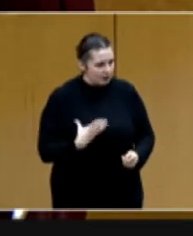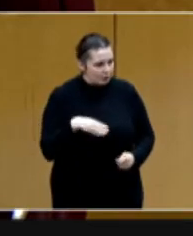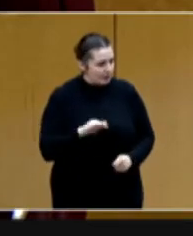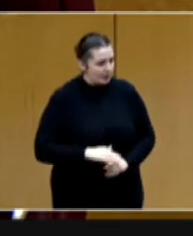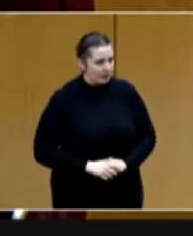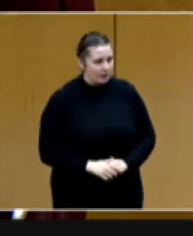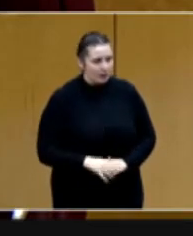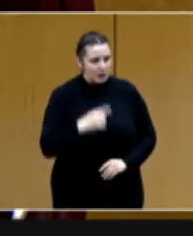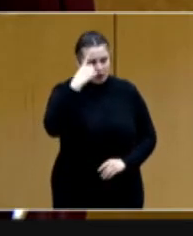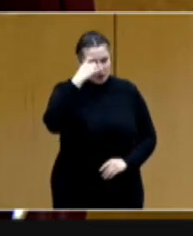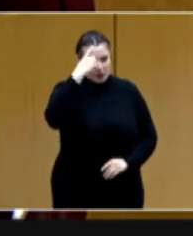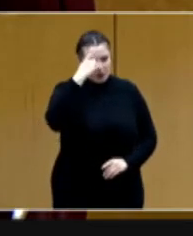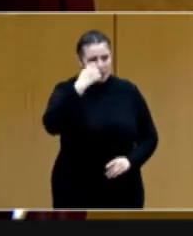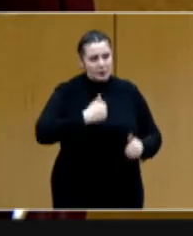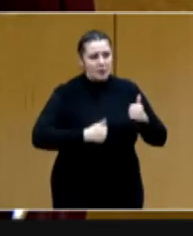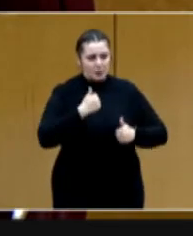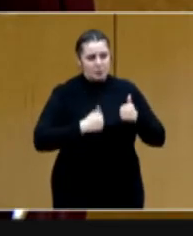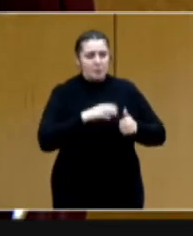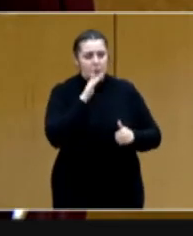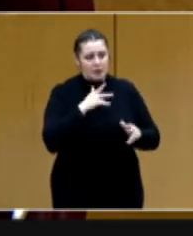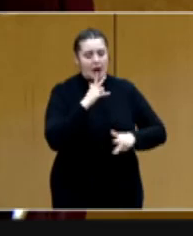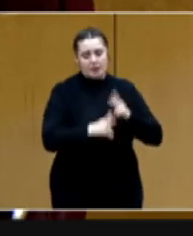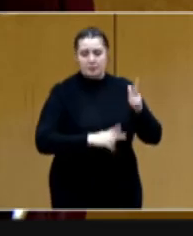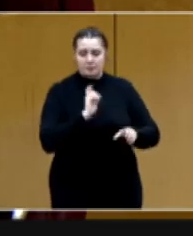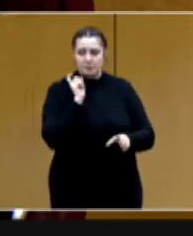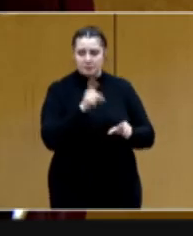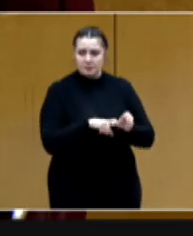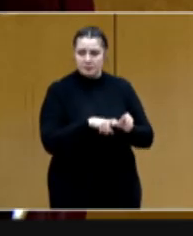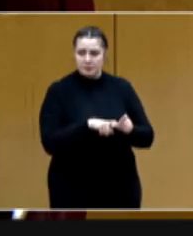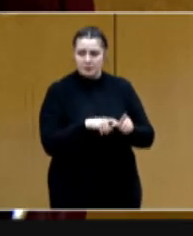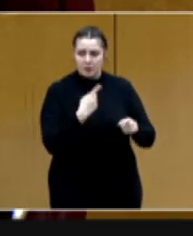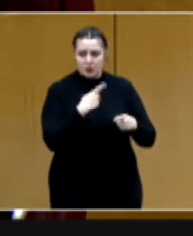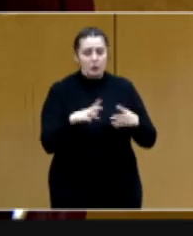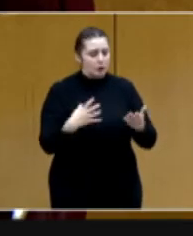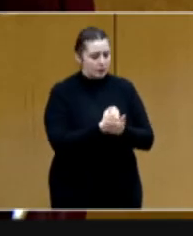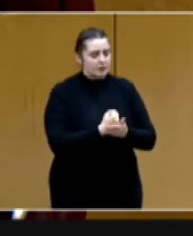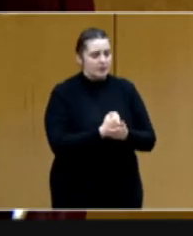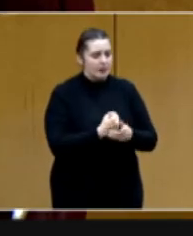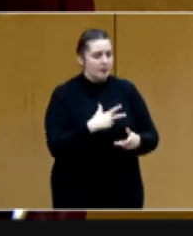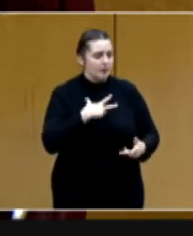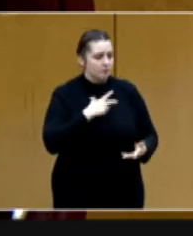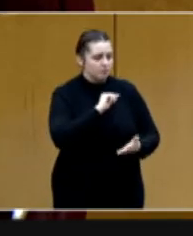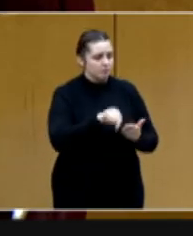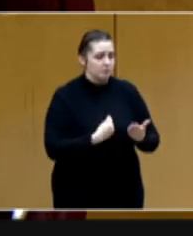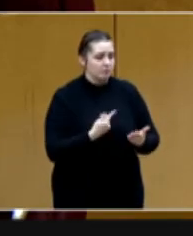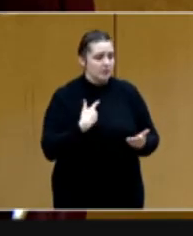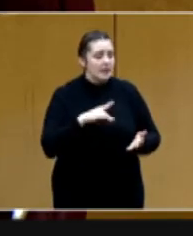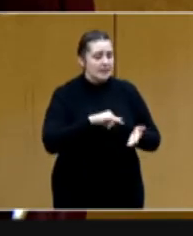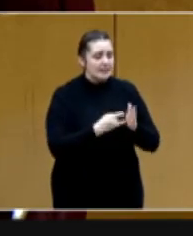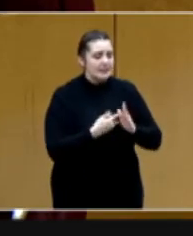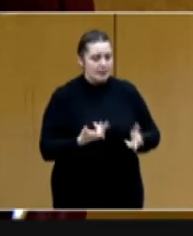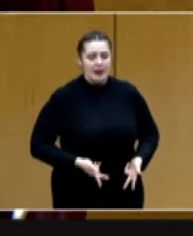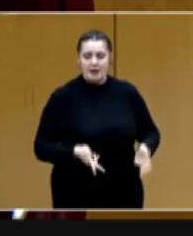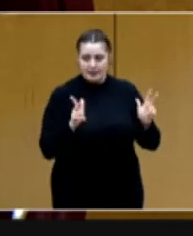ciudadana yales del Valle de Ayala todos los que han hecho las notarías conocen Cuál es la zona y el sistema de libertad estatorio de las que disfrutábamos